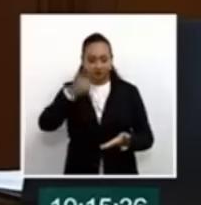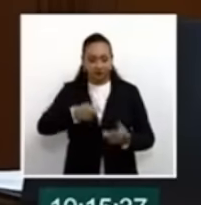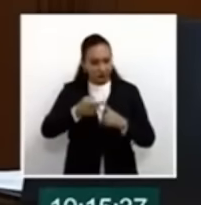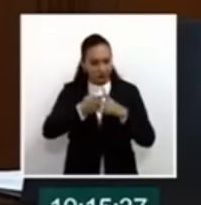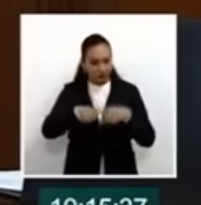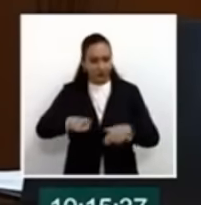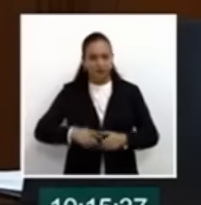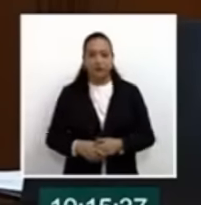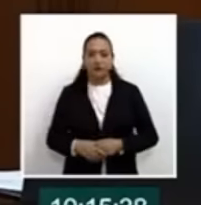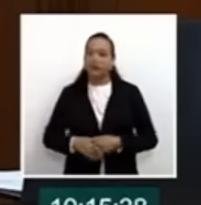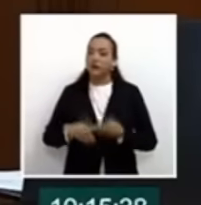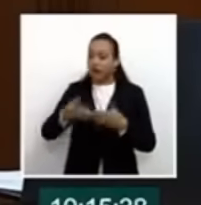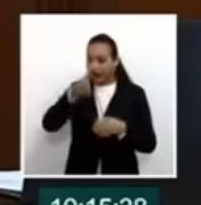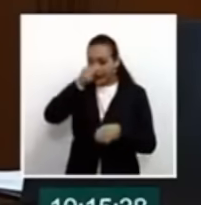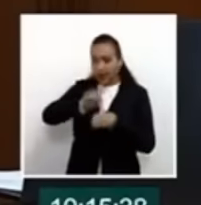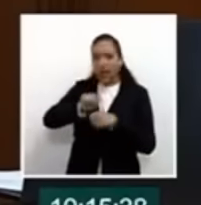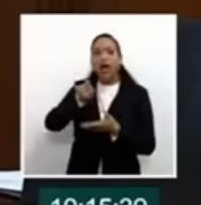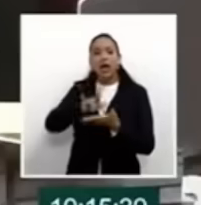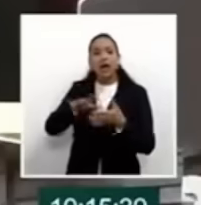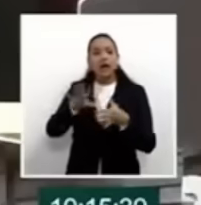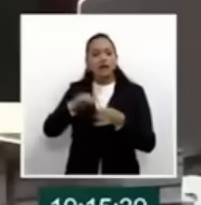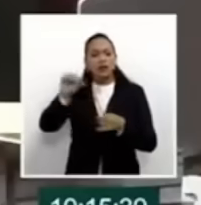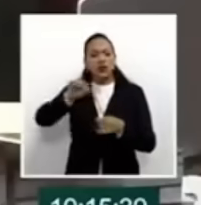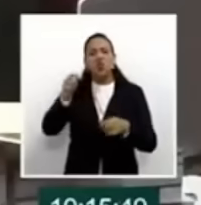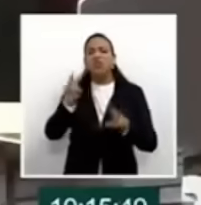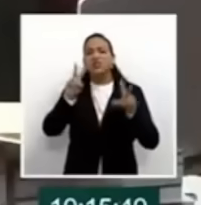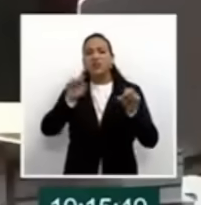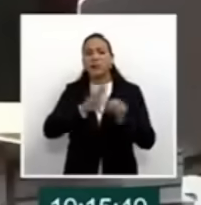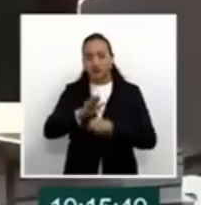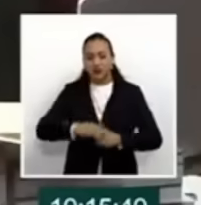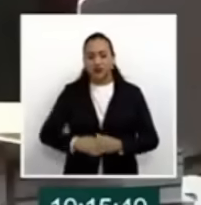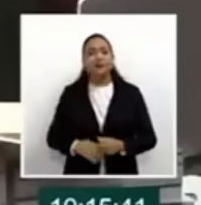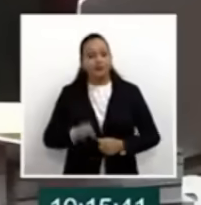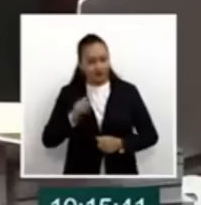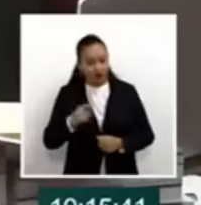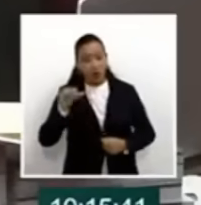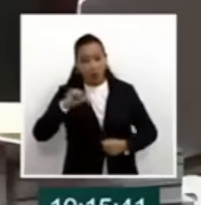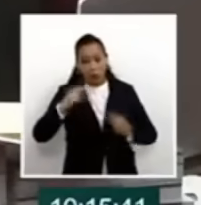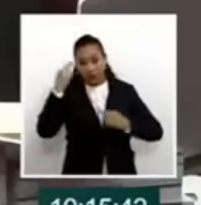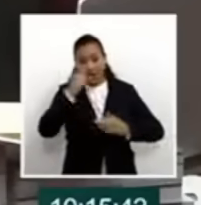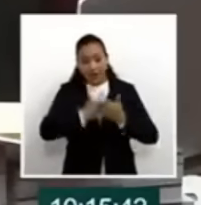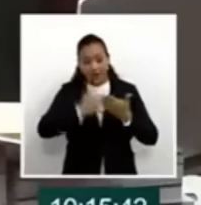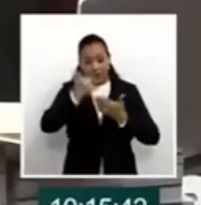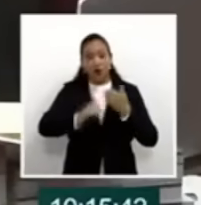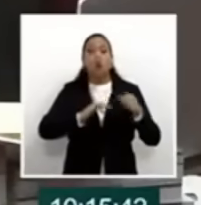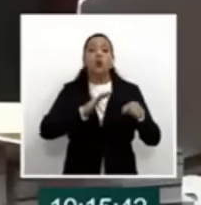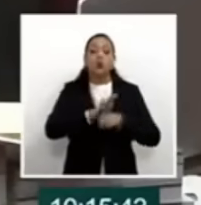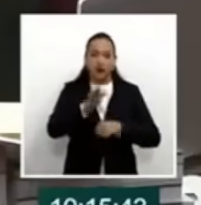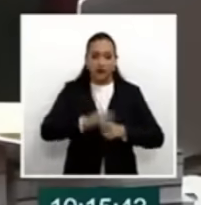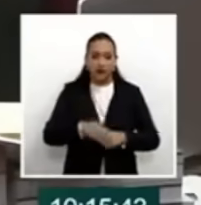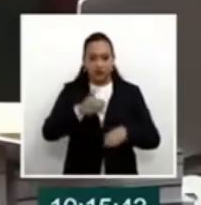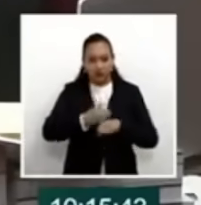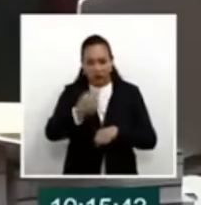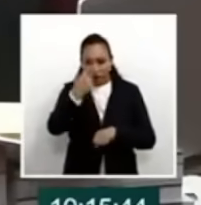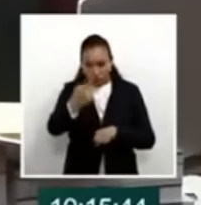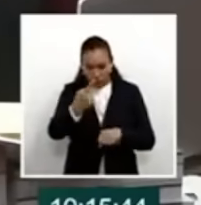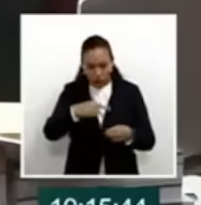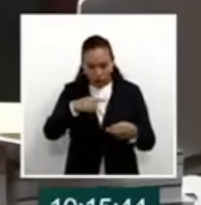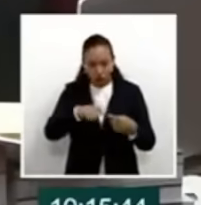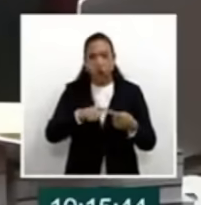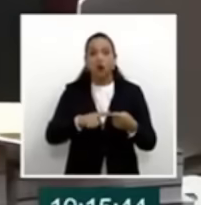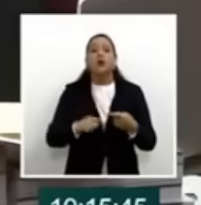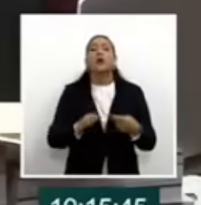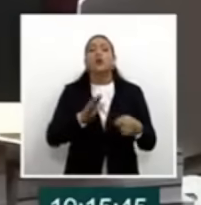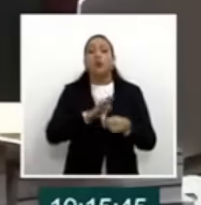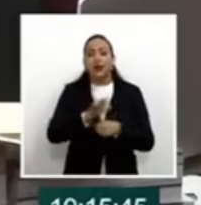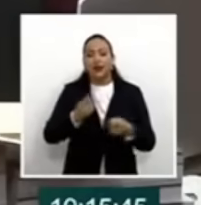Señor secretario, dé cuenta de los temas del día de hoy. Sí, señor ministro presidente. Se somete a su consideración el proyecto de acta de la sesión pública número 1 solemne